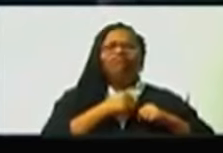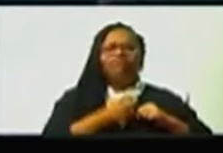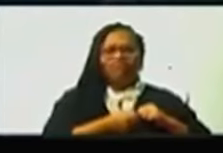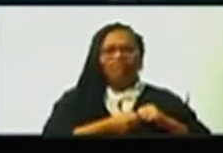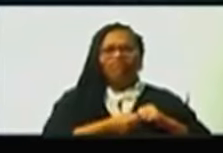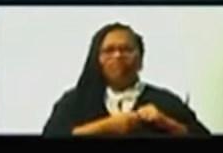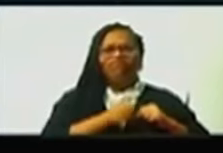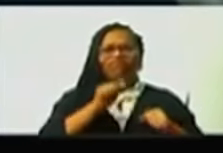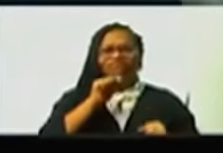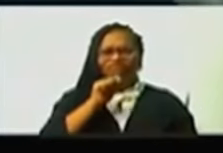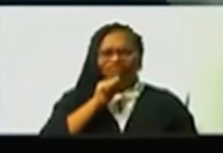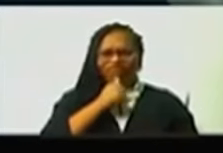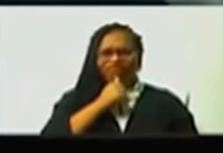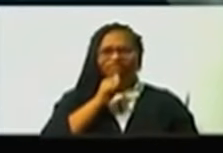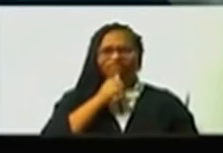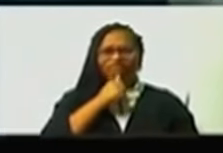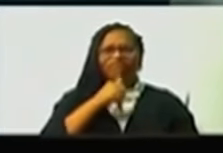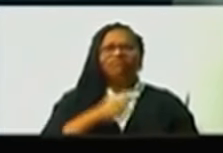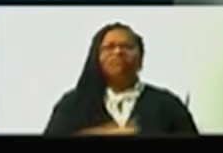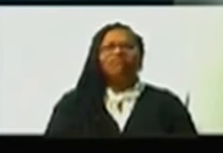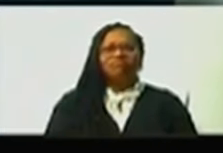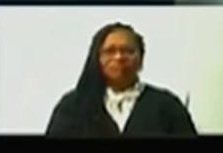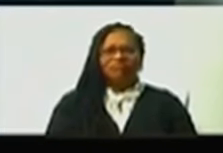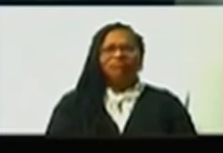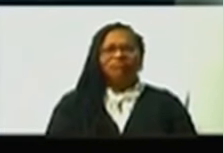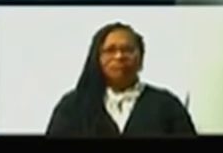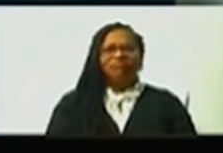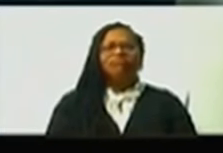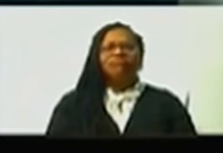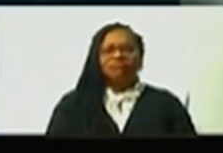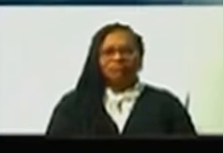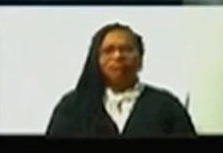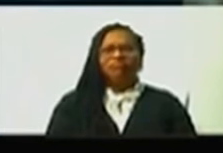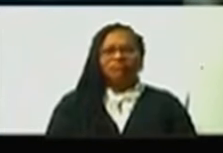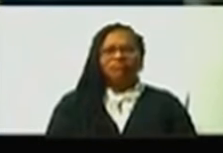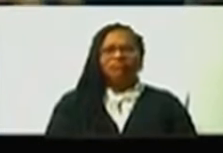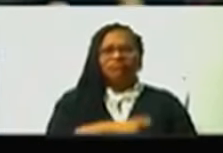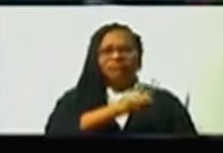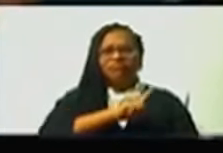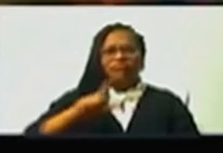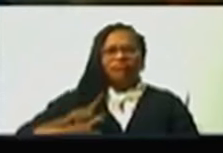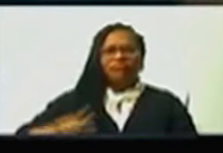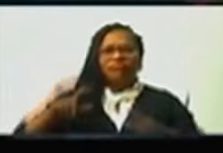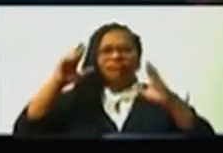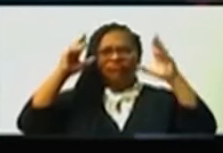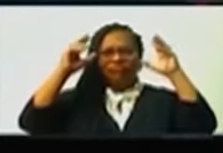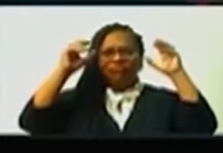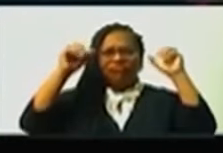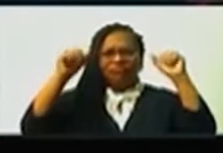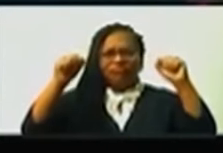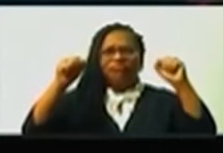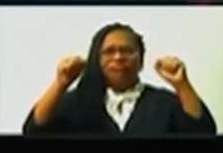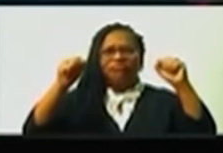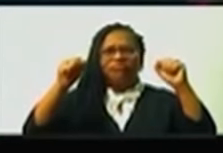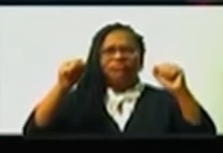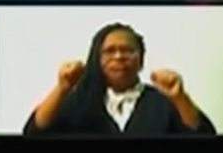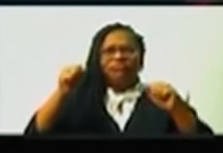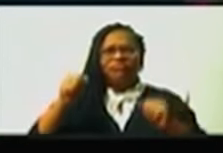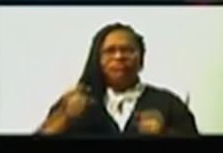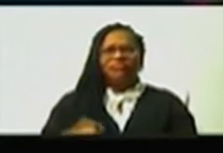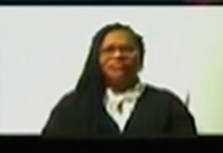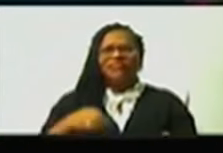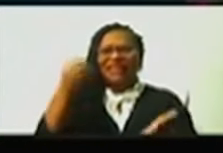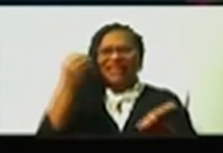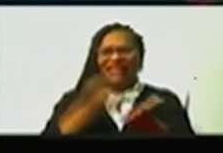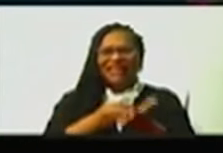y a la provincia. Señor presidente, también la gran suma de dinero que se